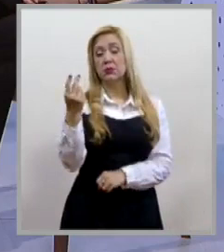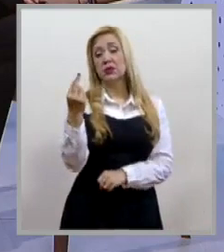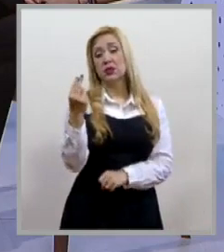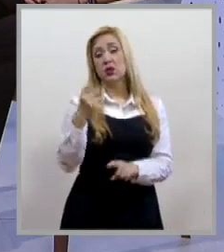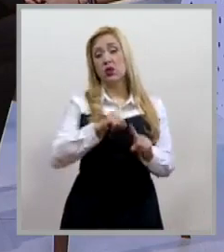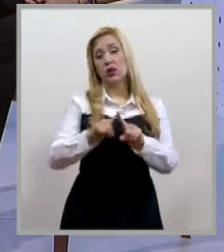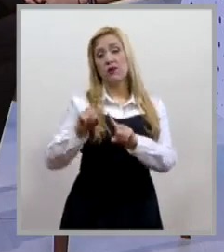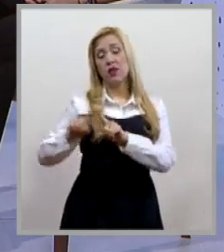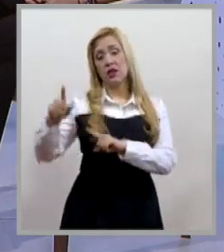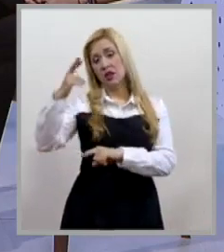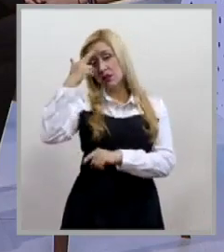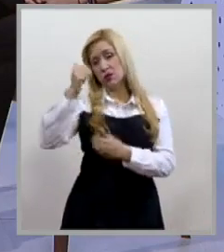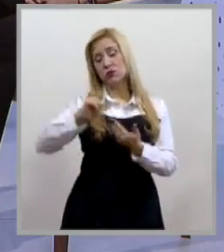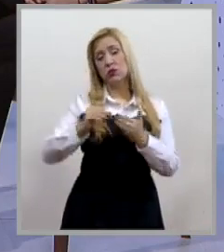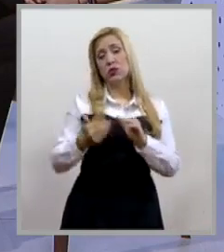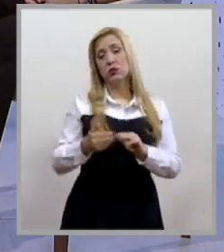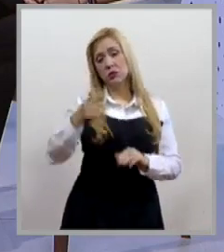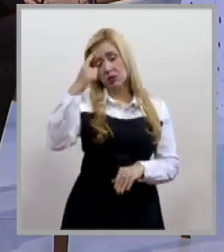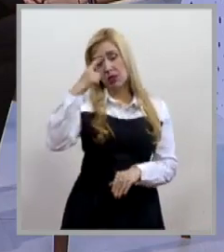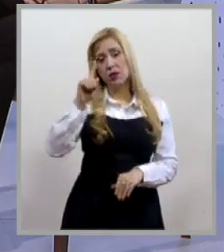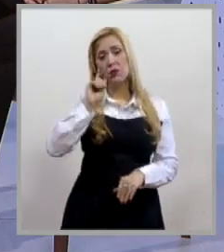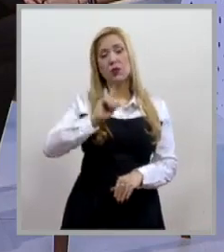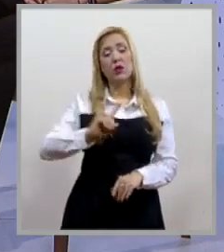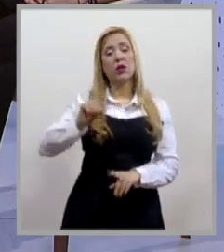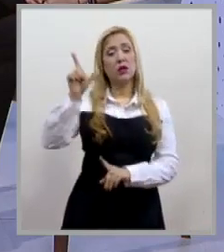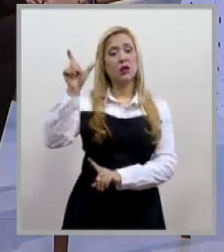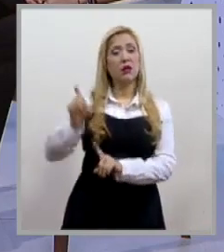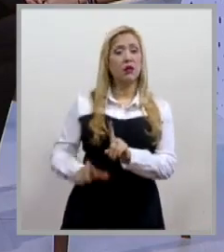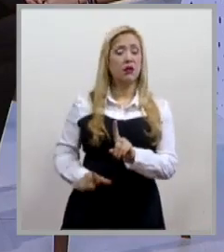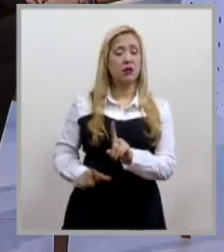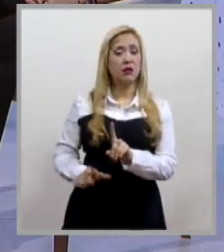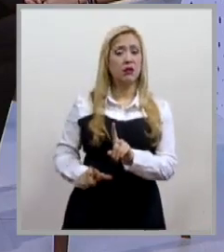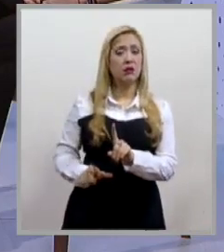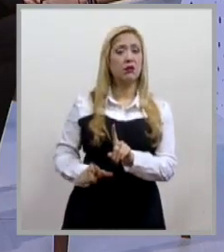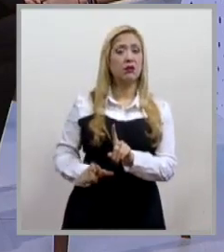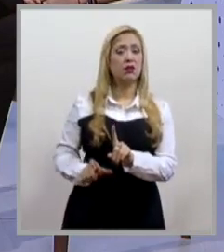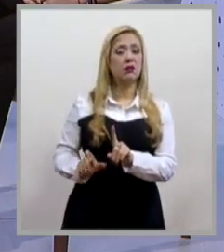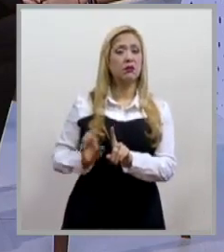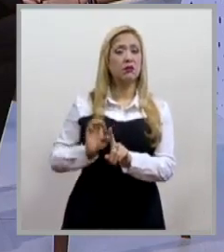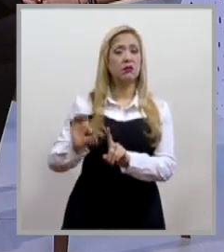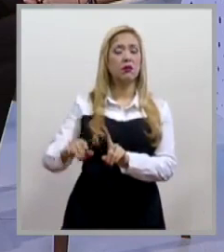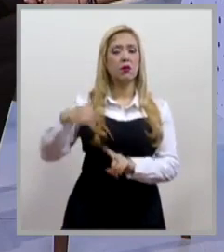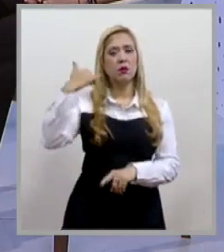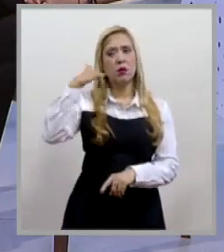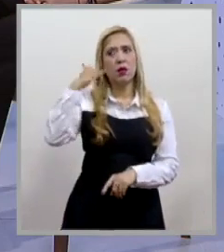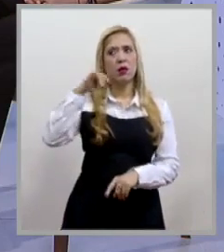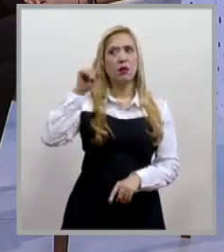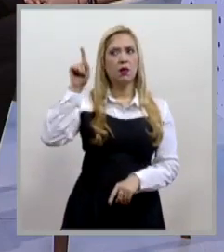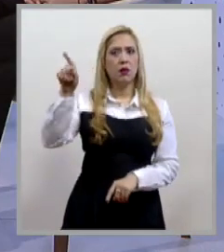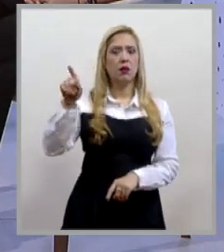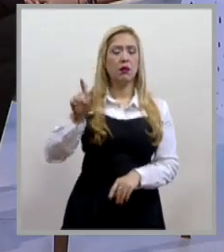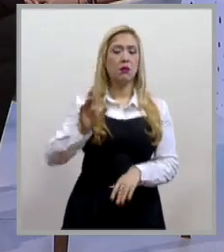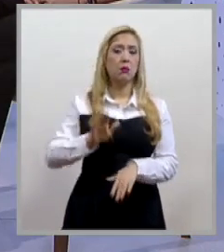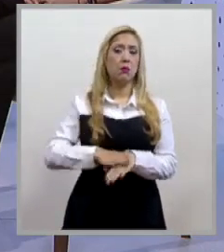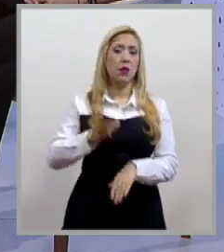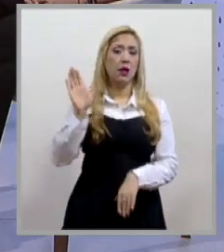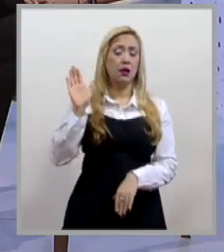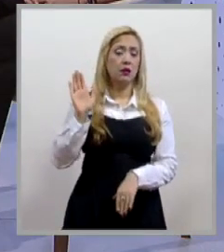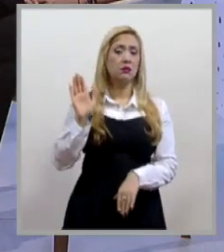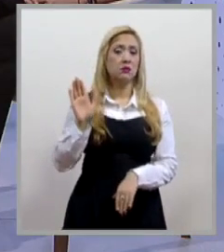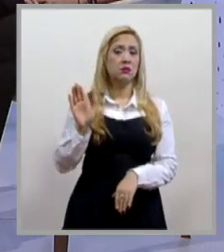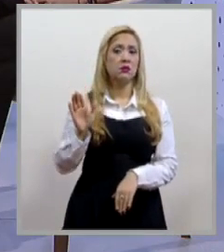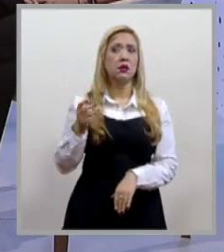25 diferentes razones de género. Creo que Yucatán es el código que tiene un mayor número 12.